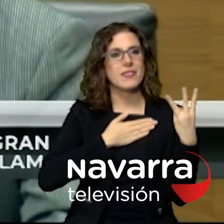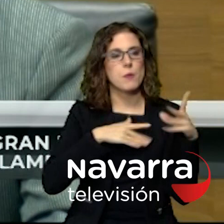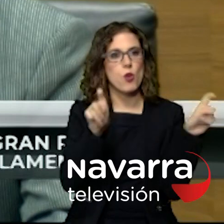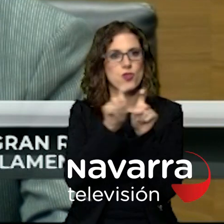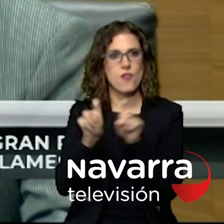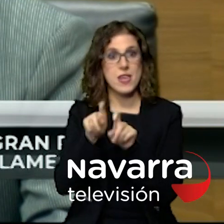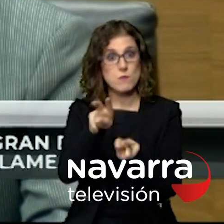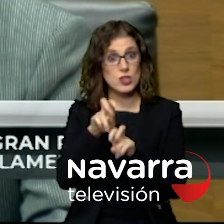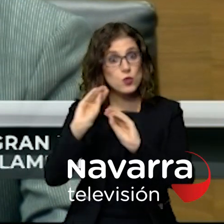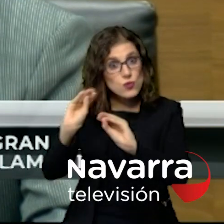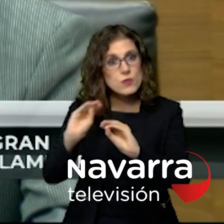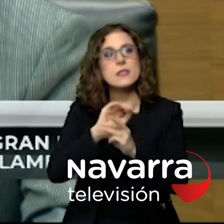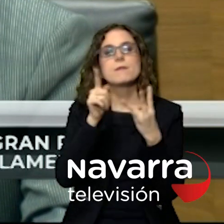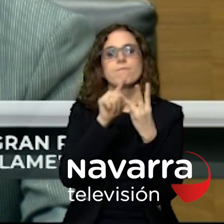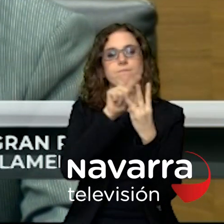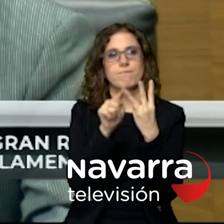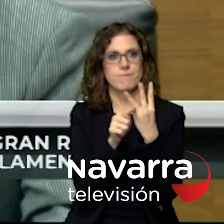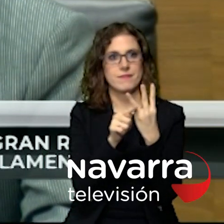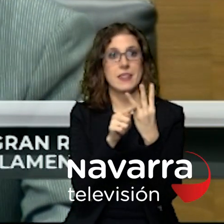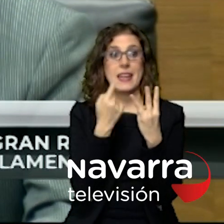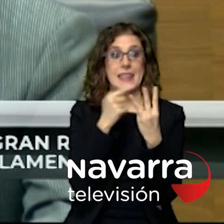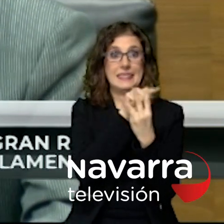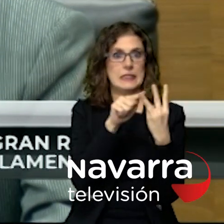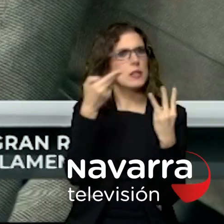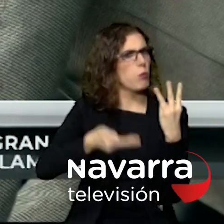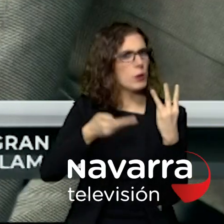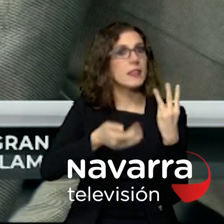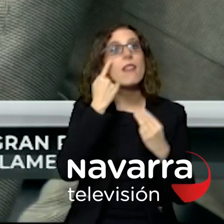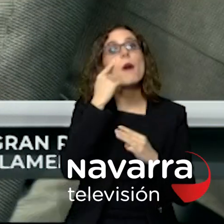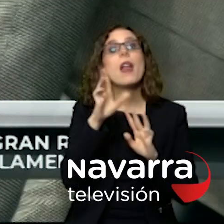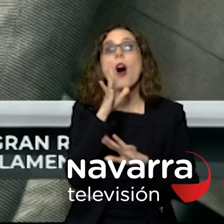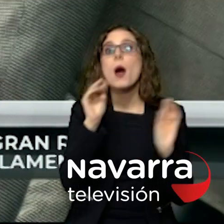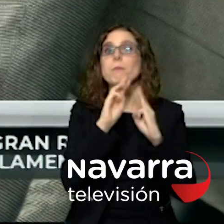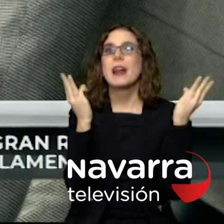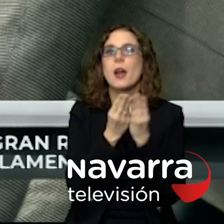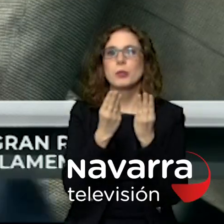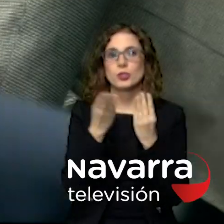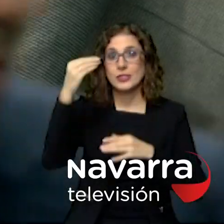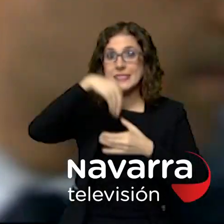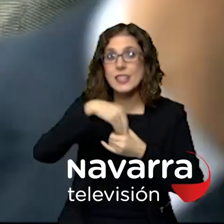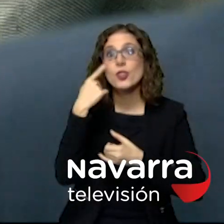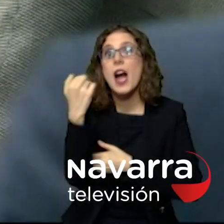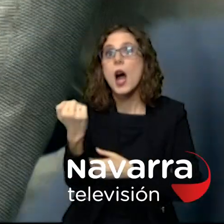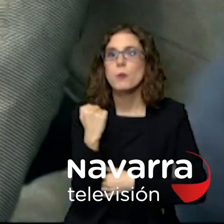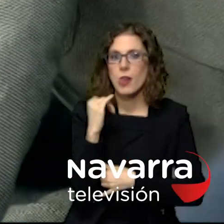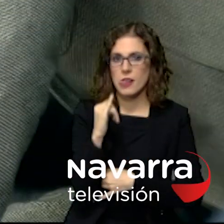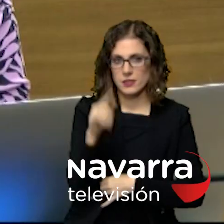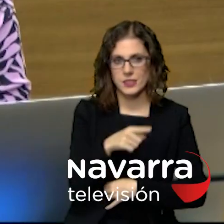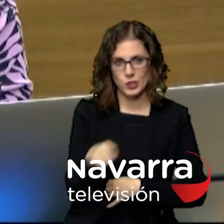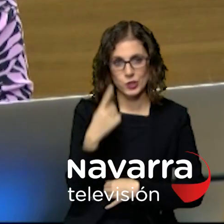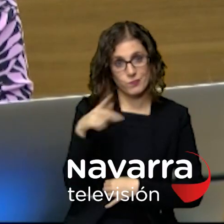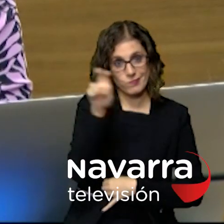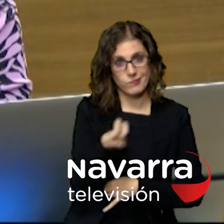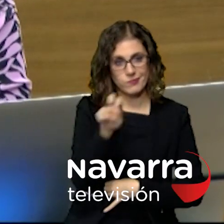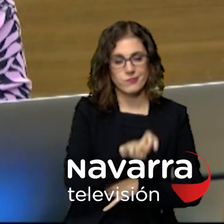sobre el patrimonio. Tres grandes medidas fiscales que buscan apoyos en el Parlamento foral. Y también hay incumplimientos y demoras en